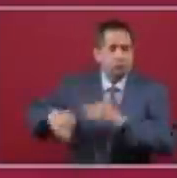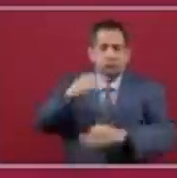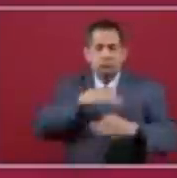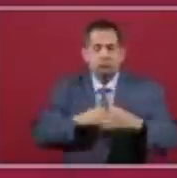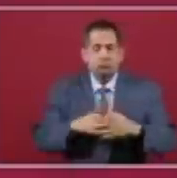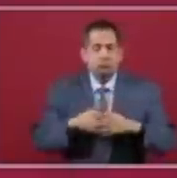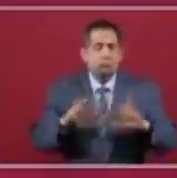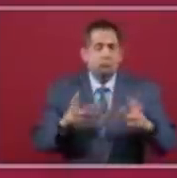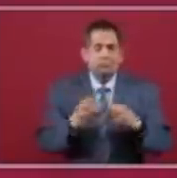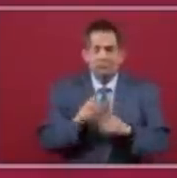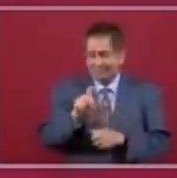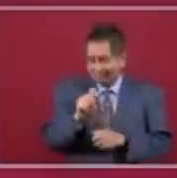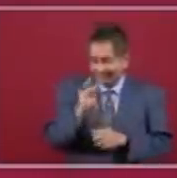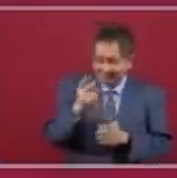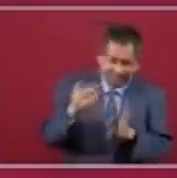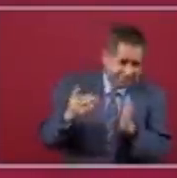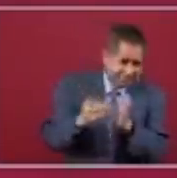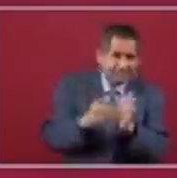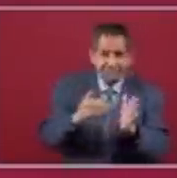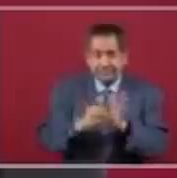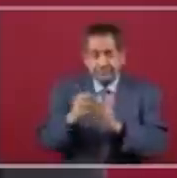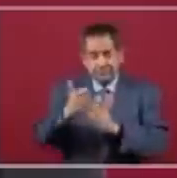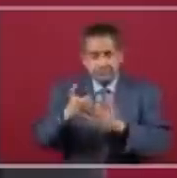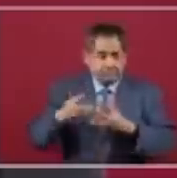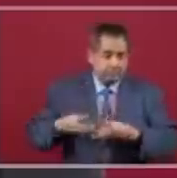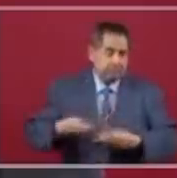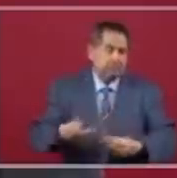son 25,000 millones de pesos.